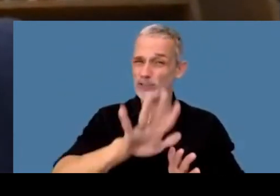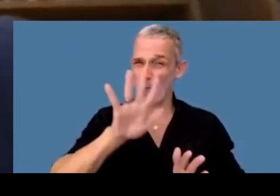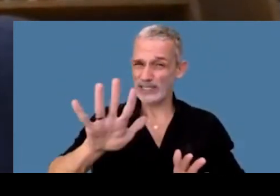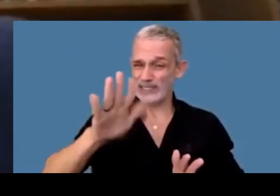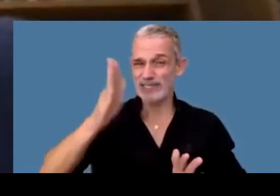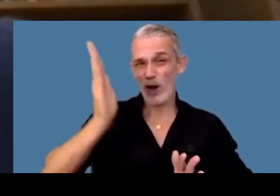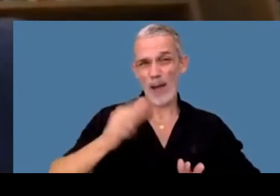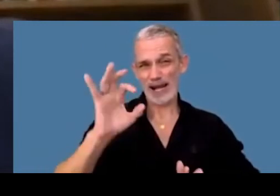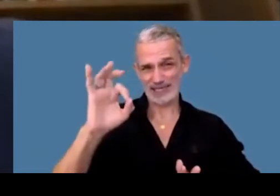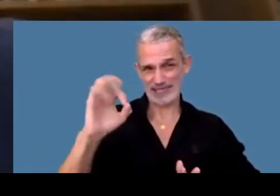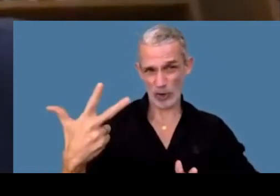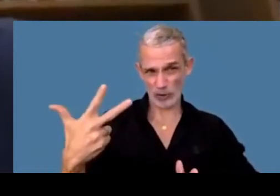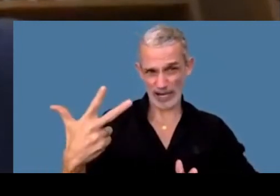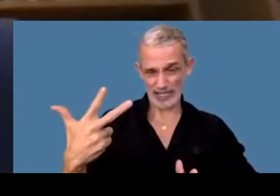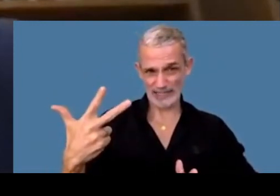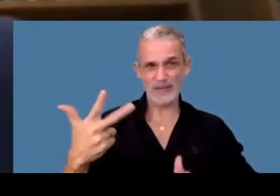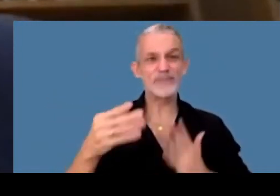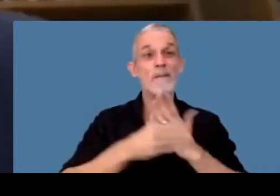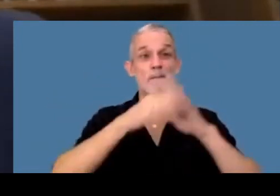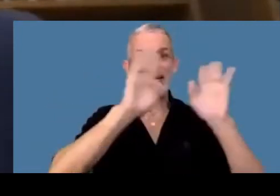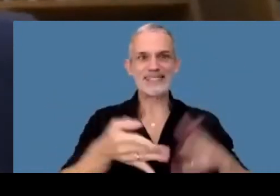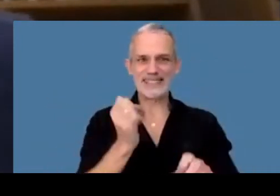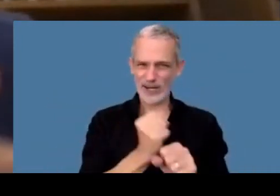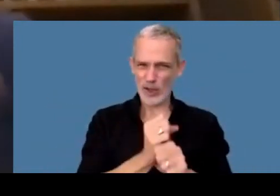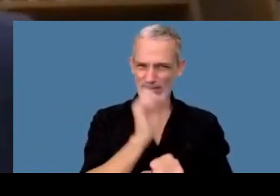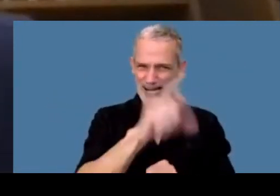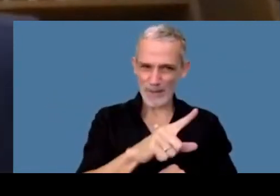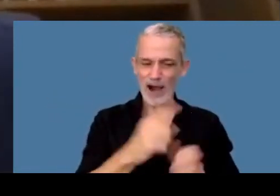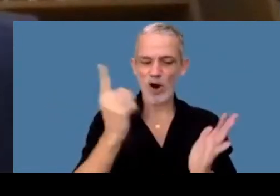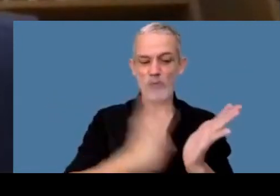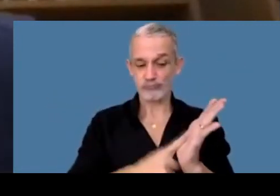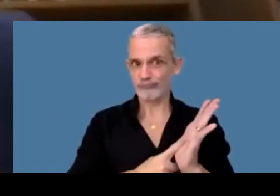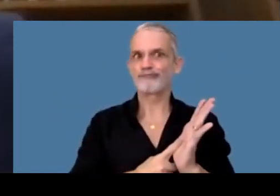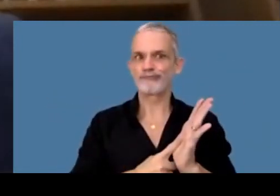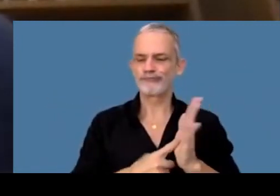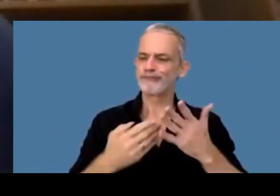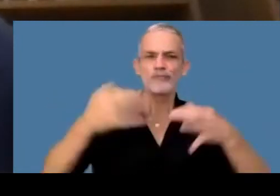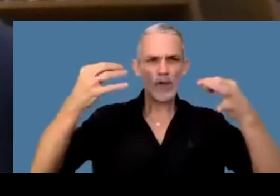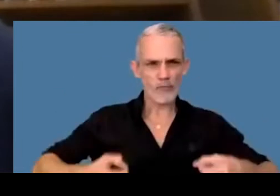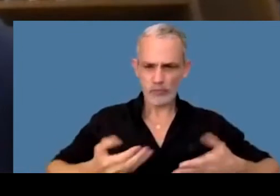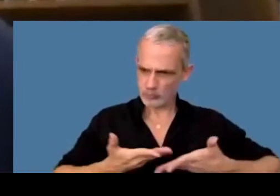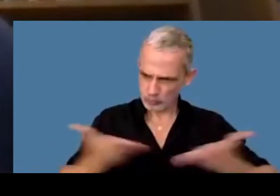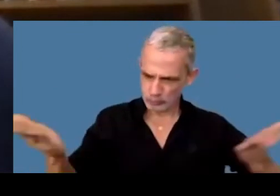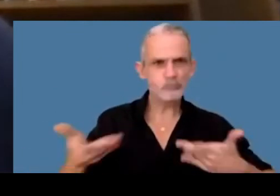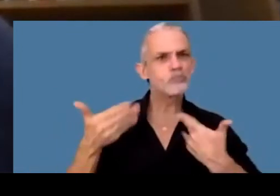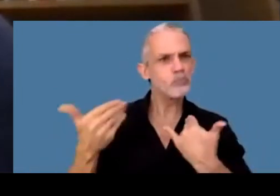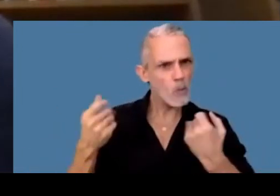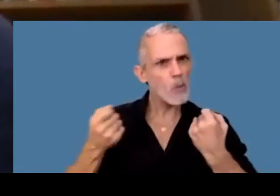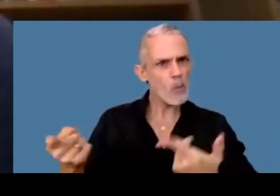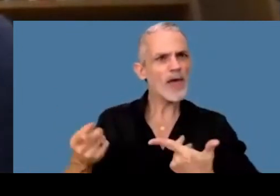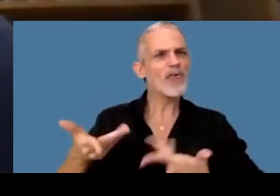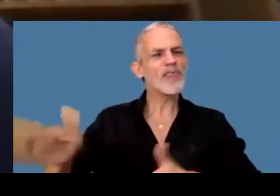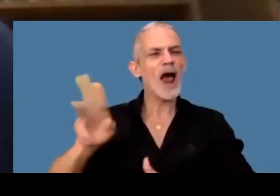255/03 del Ministerio de Trabajo, se habilitó formalmente algo que se daba en